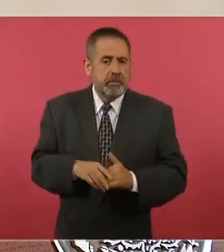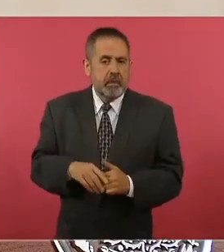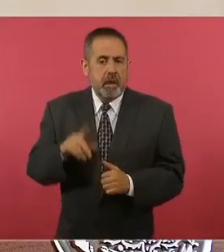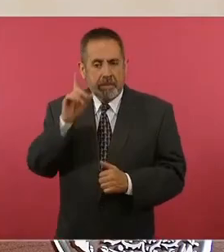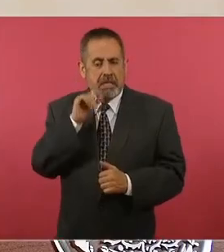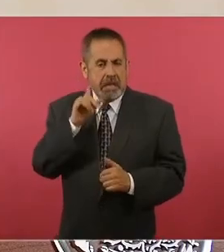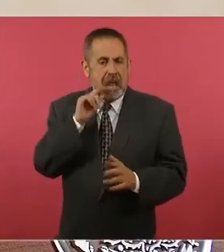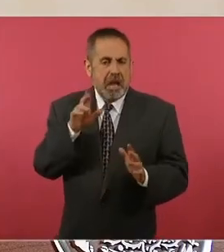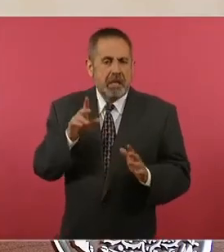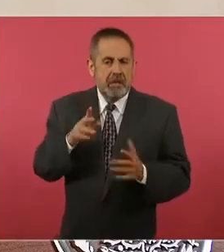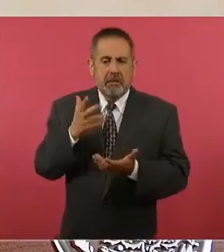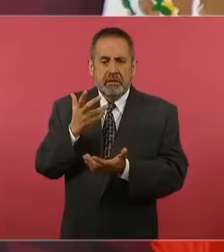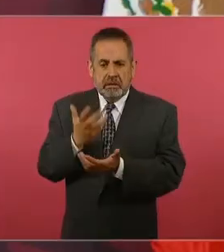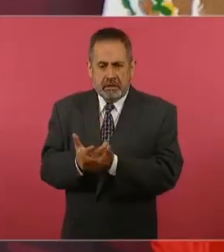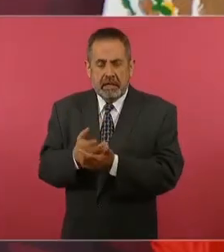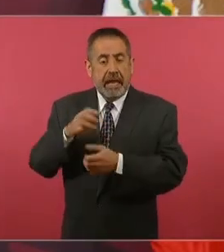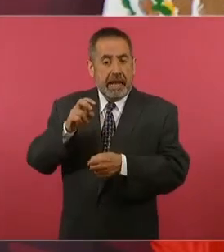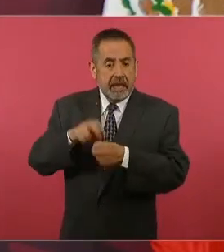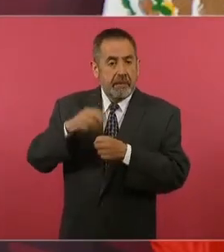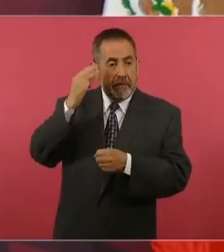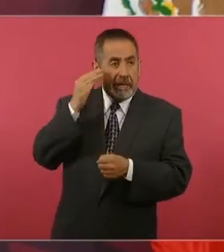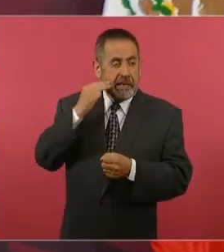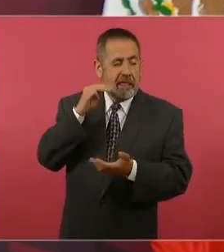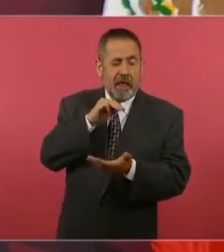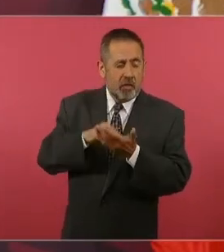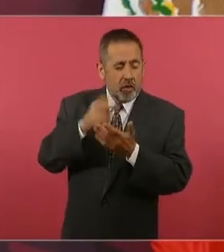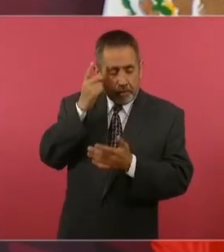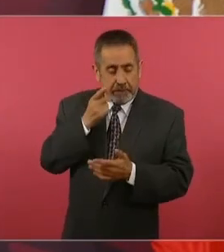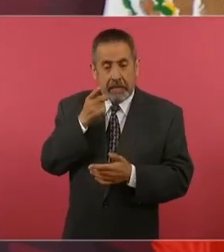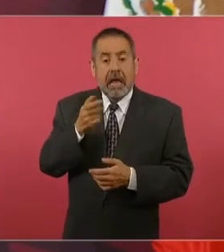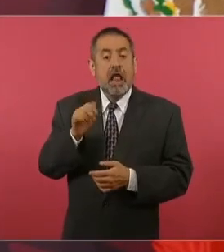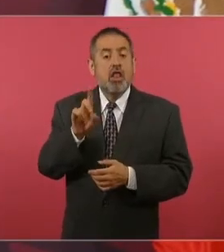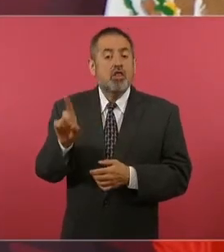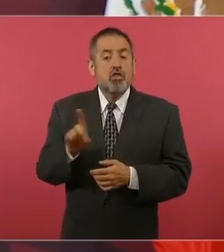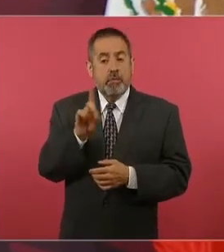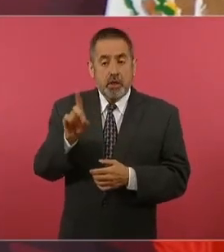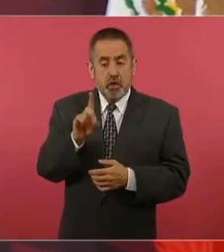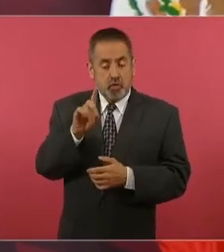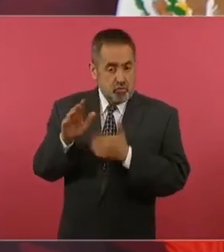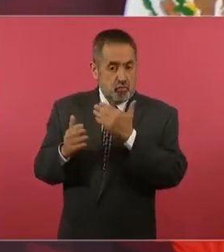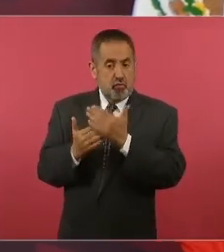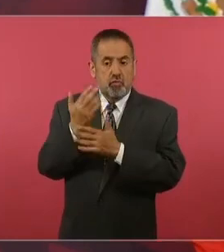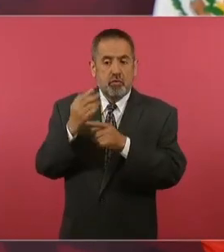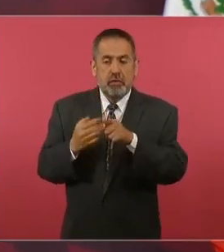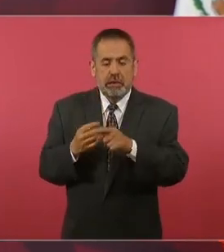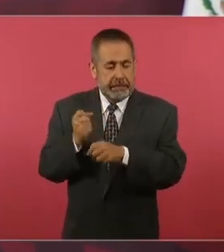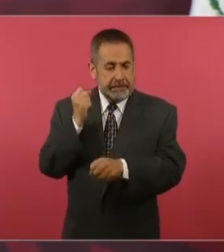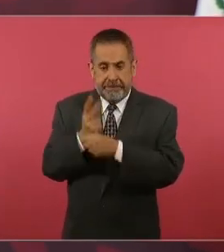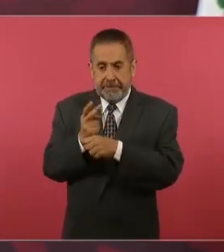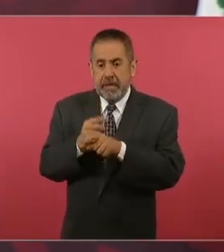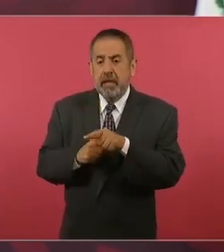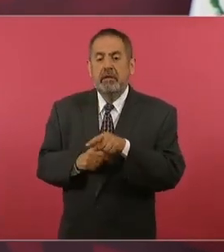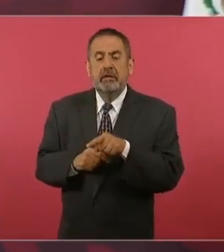Mañana descansamos en Mérida y el domingo, muy